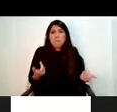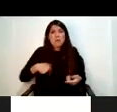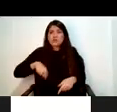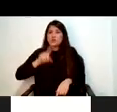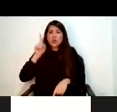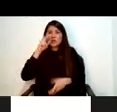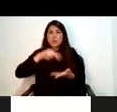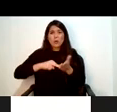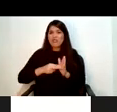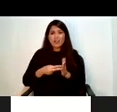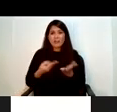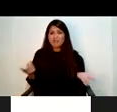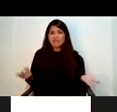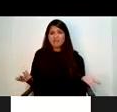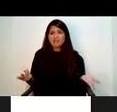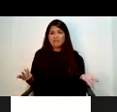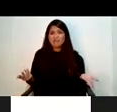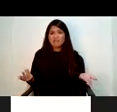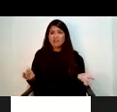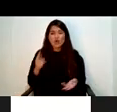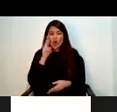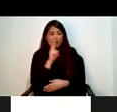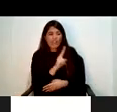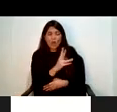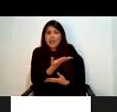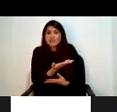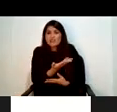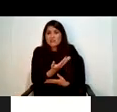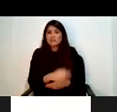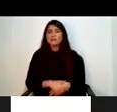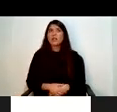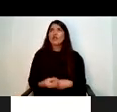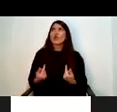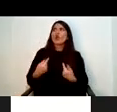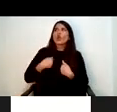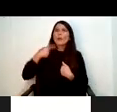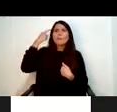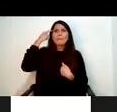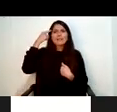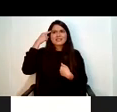un problema, no lo vemos así. Y bueno, yo dije,